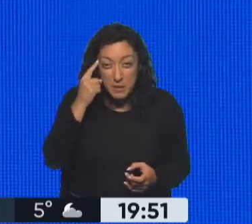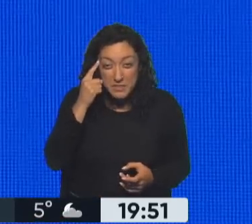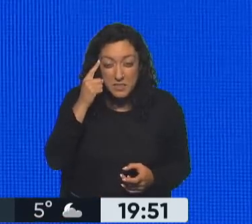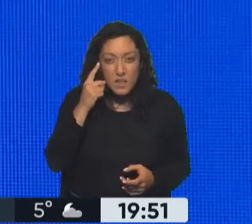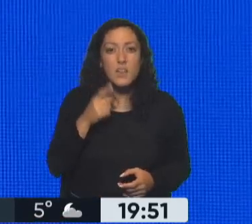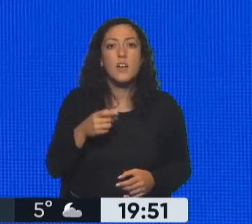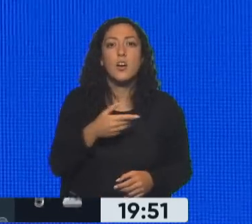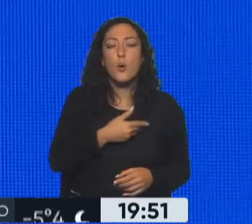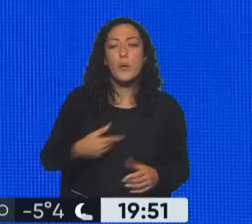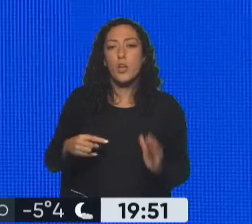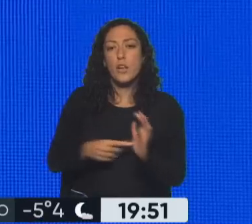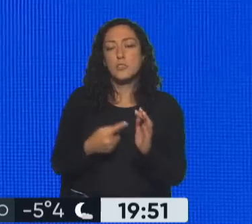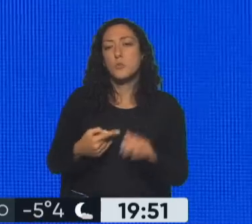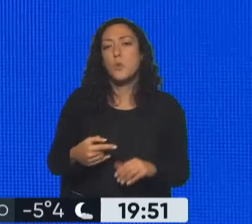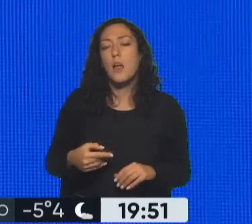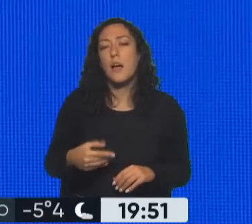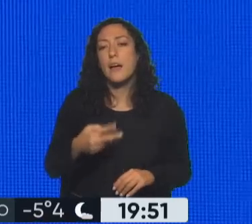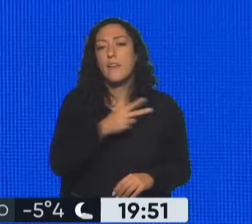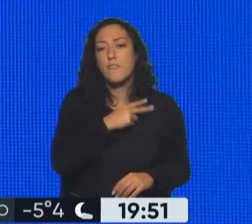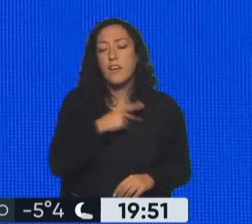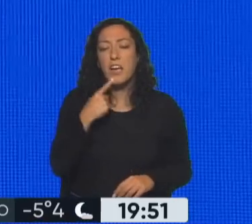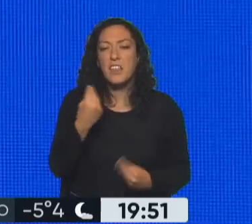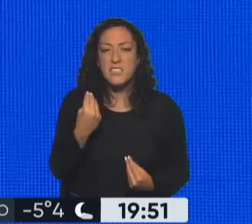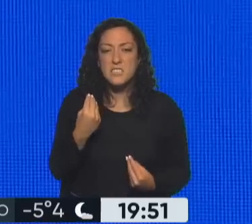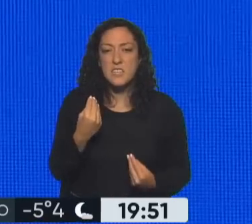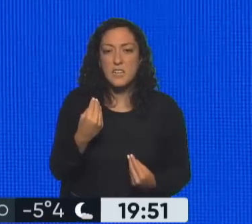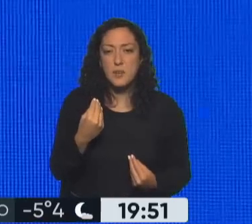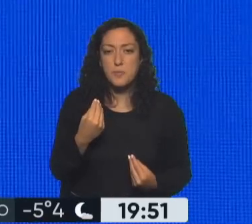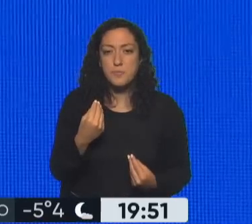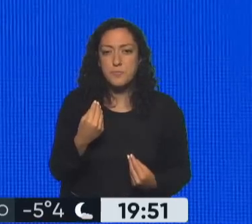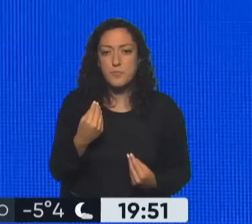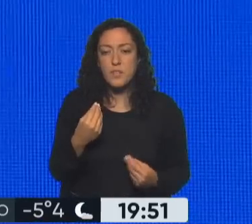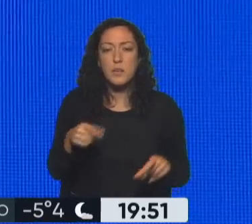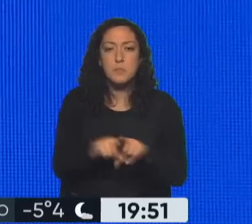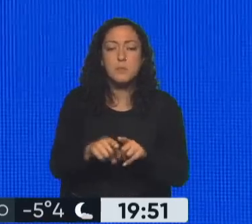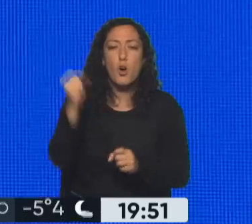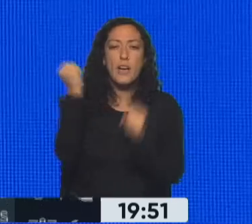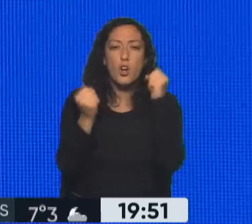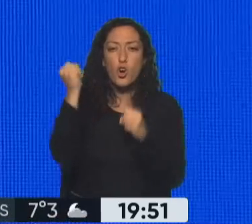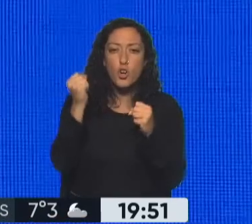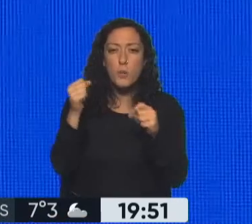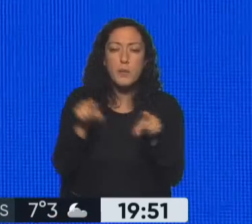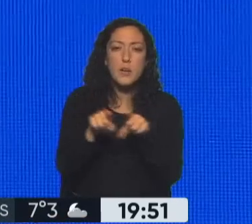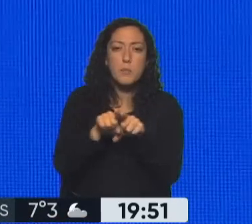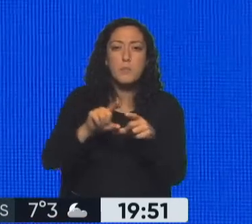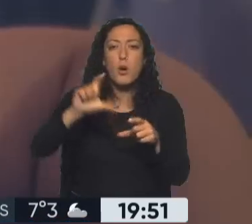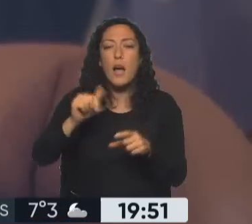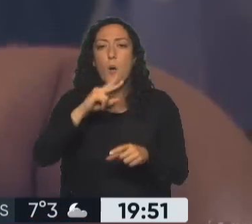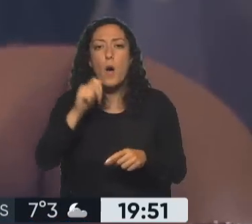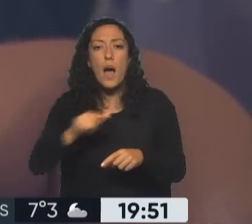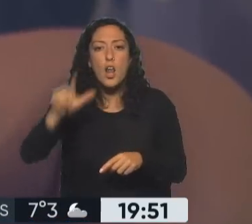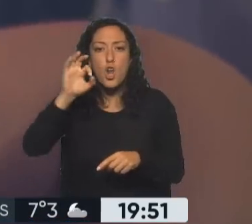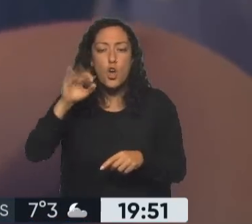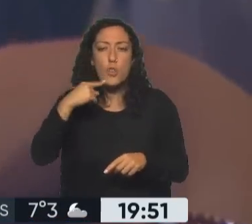jefe de gobierno de la ciudad que decía hay que hacer una brutal desregulación económica como la de Cavallo.